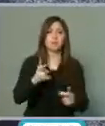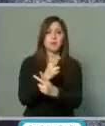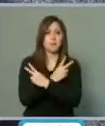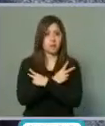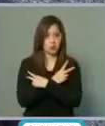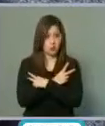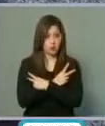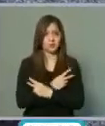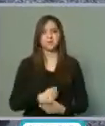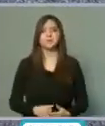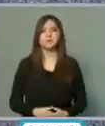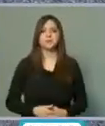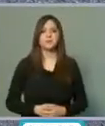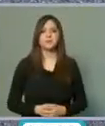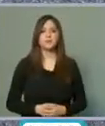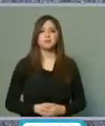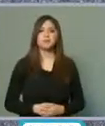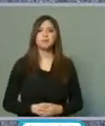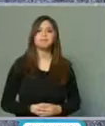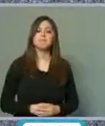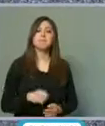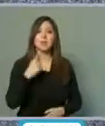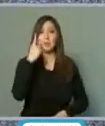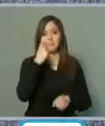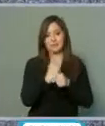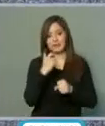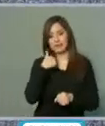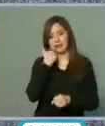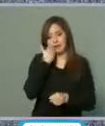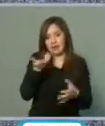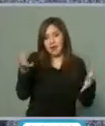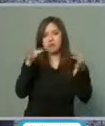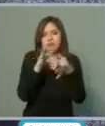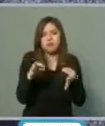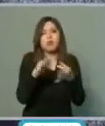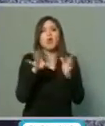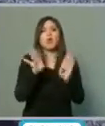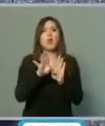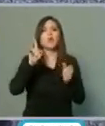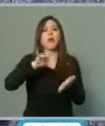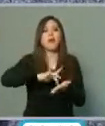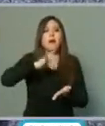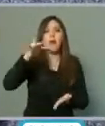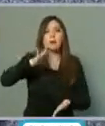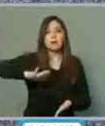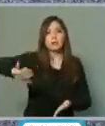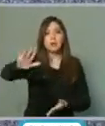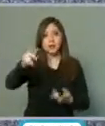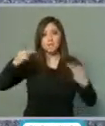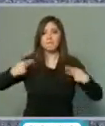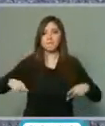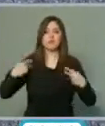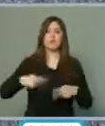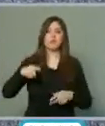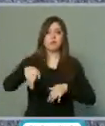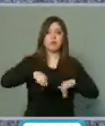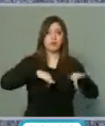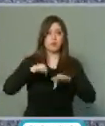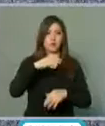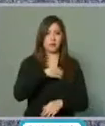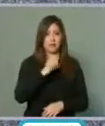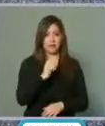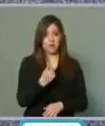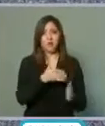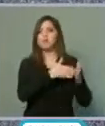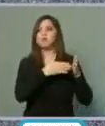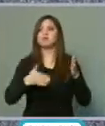en primer lugar, no sé qué, yo creo que primeramente agradecer a su programación también. Durante